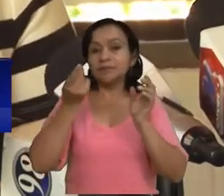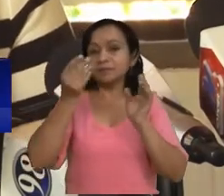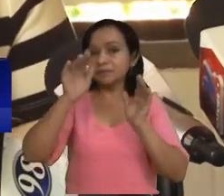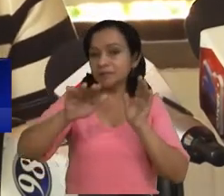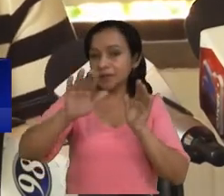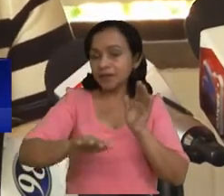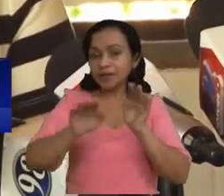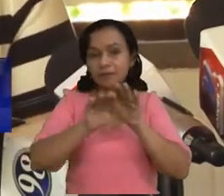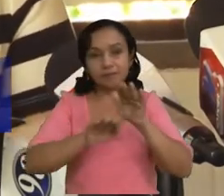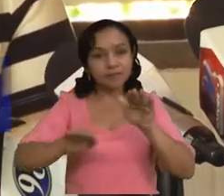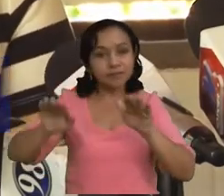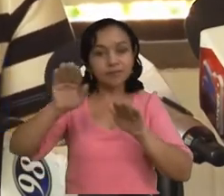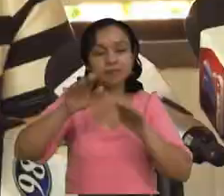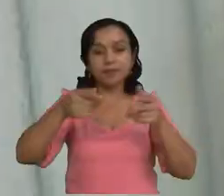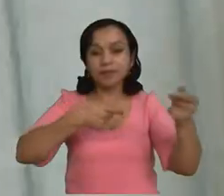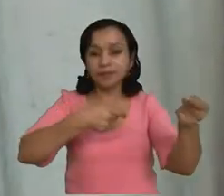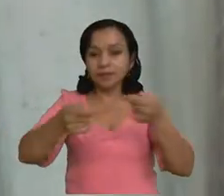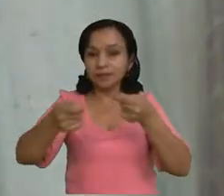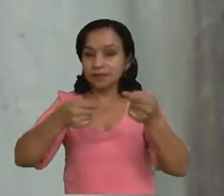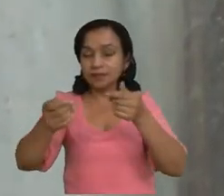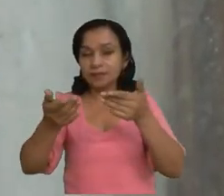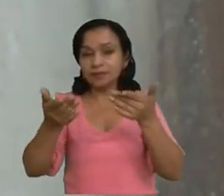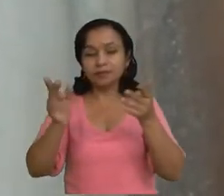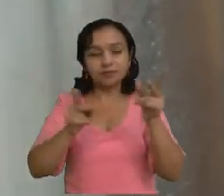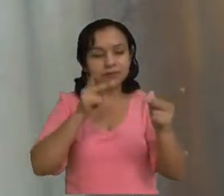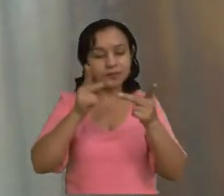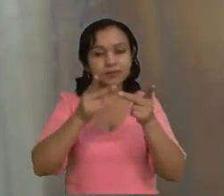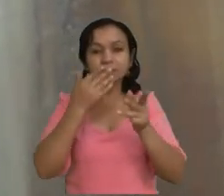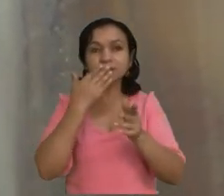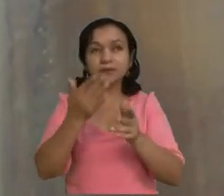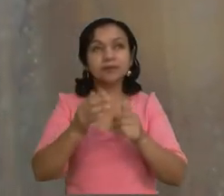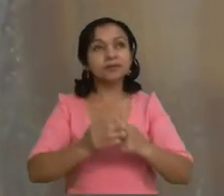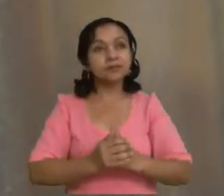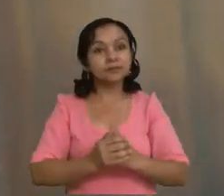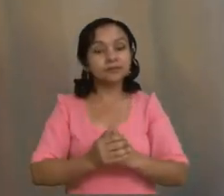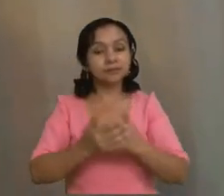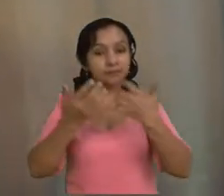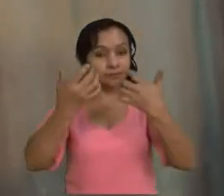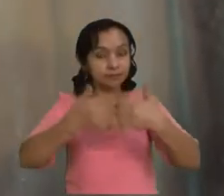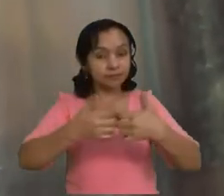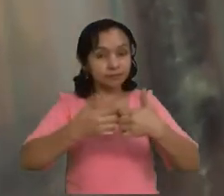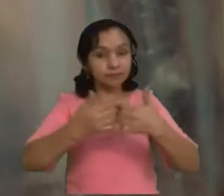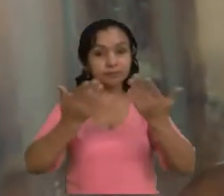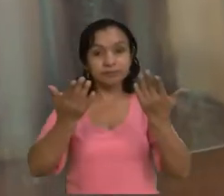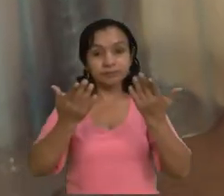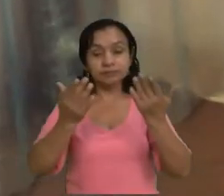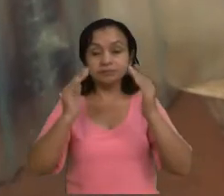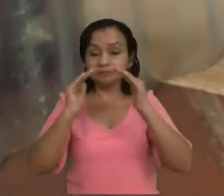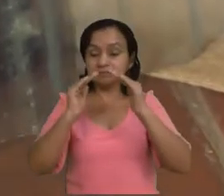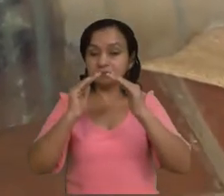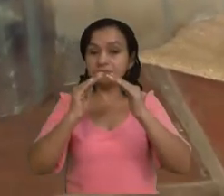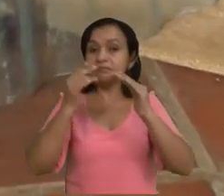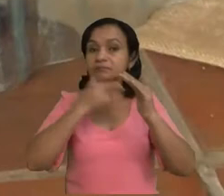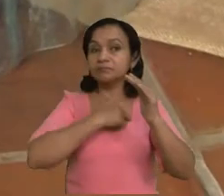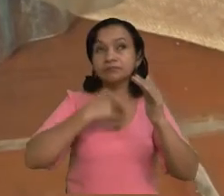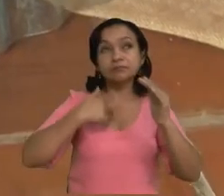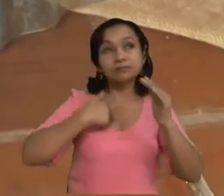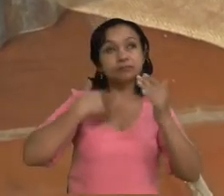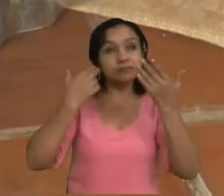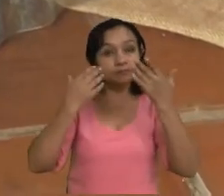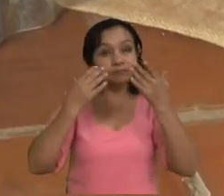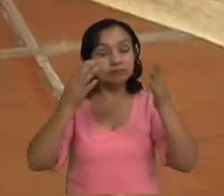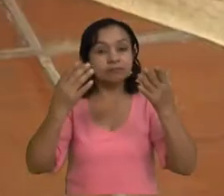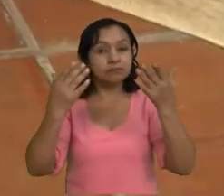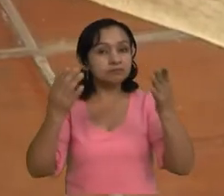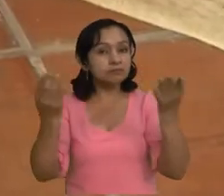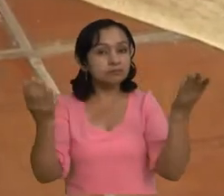y sobre todo precios solidarios con una excelente calidad. Vengo de la empresa Techo Centro. Nosotros nos encargamos de suministrar e instalar todo